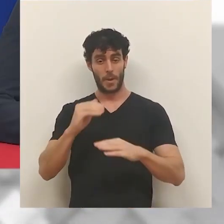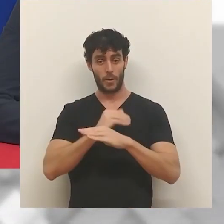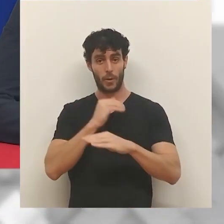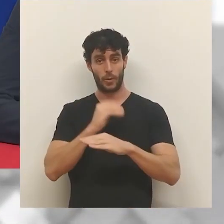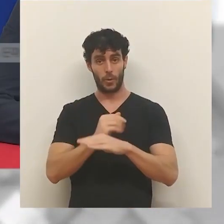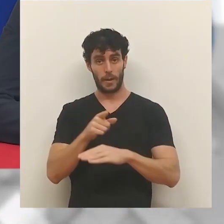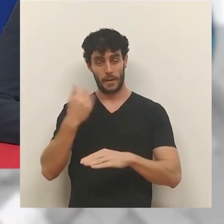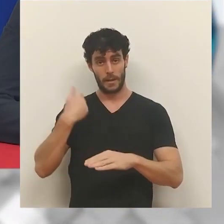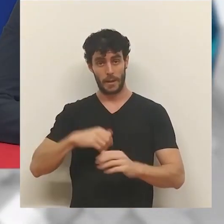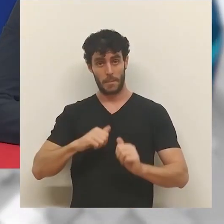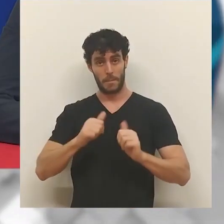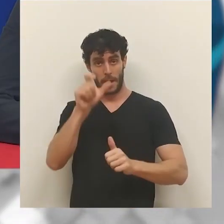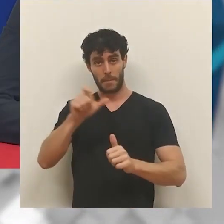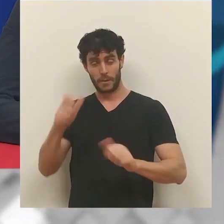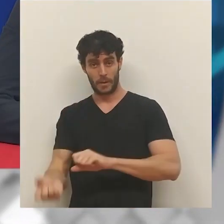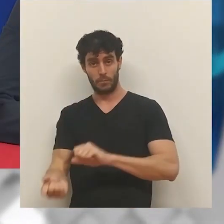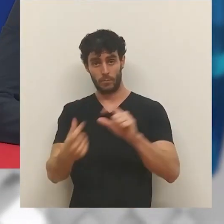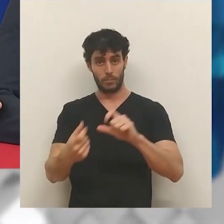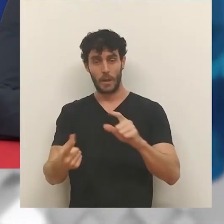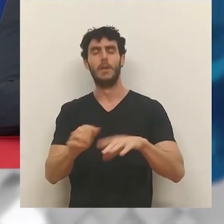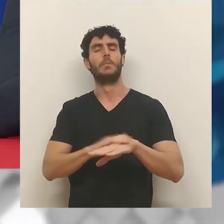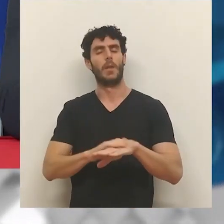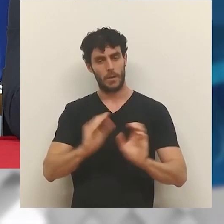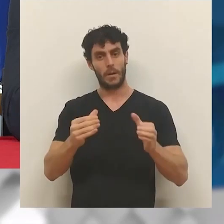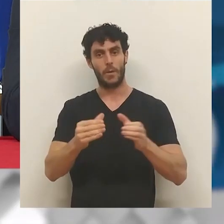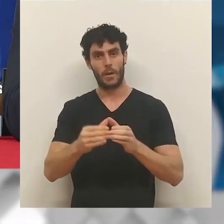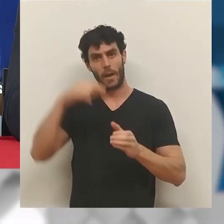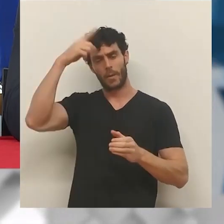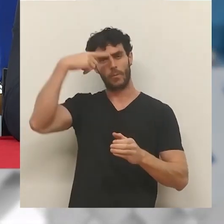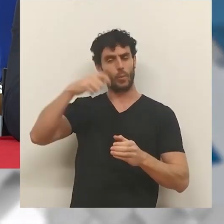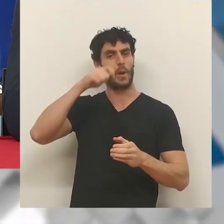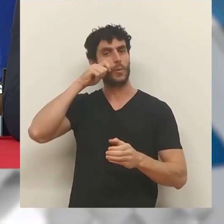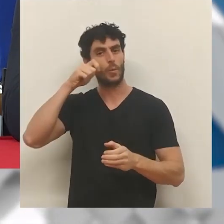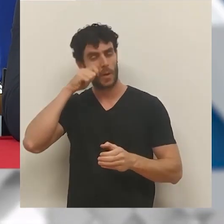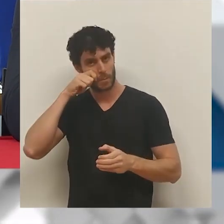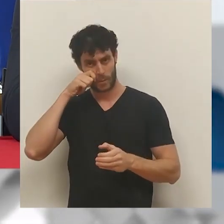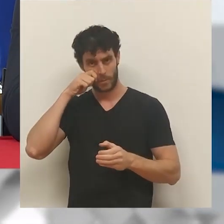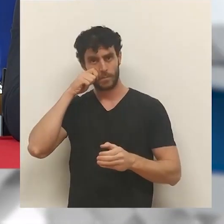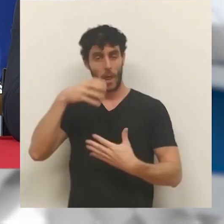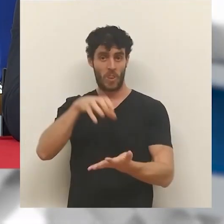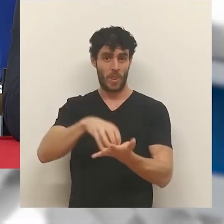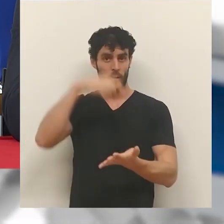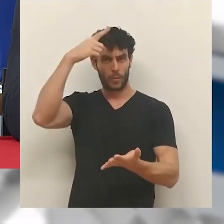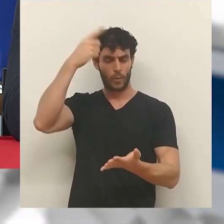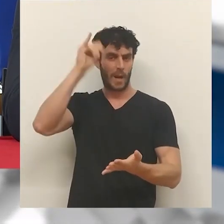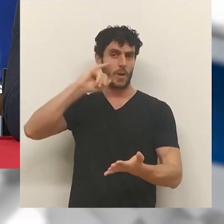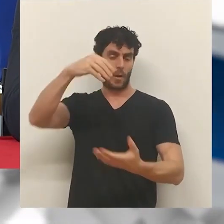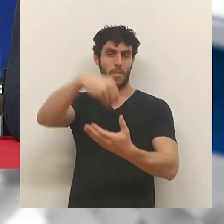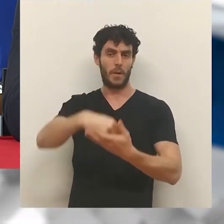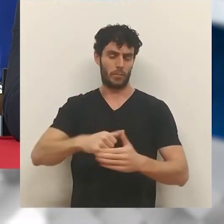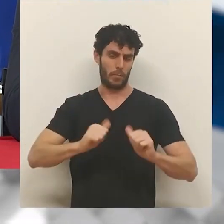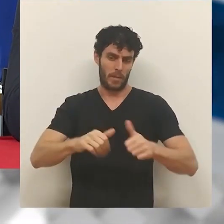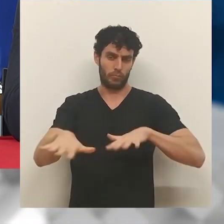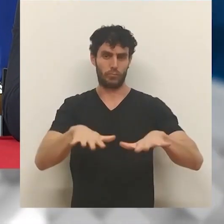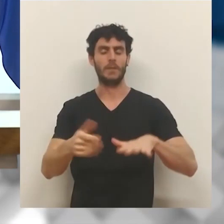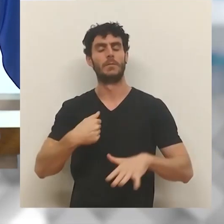Durante las primeras semanas de octubre se va a ir produciendo ya el traslado de personal, de personal de las unidades de cultura, turismo y comercio, al Centro